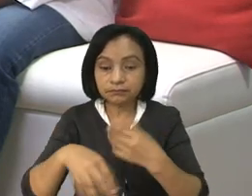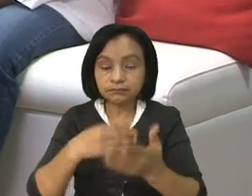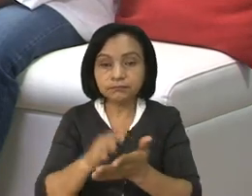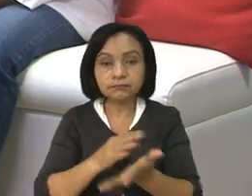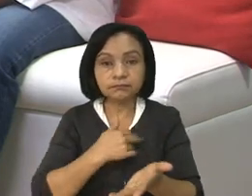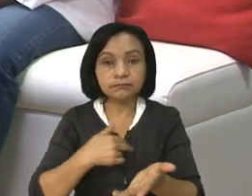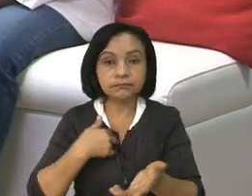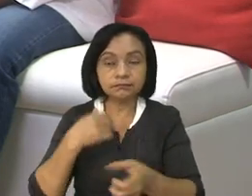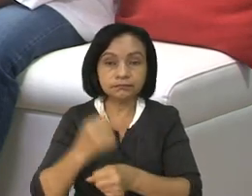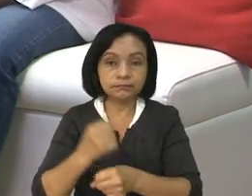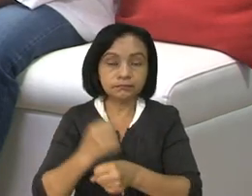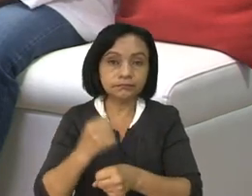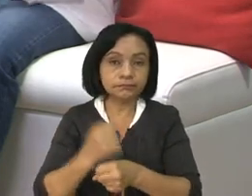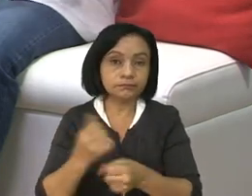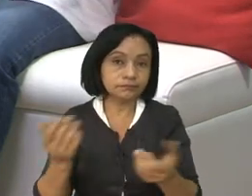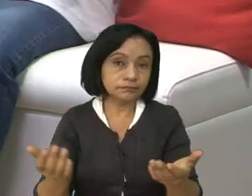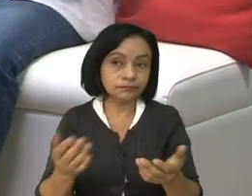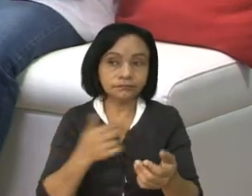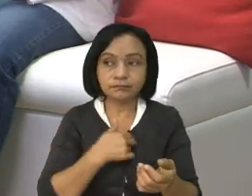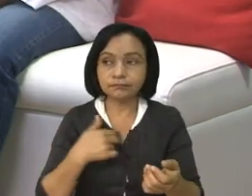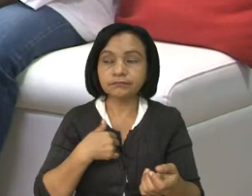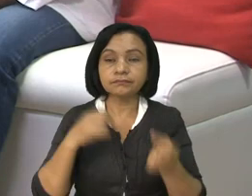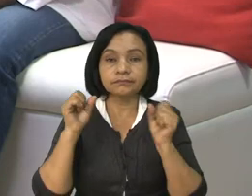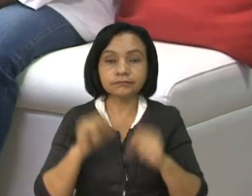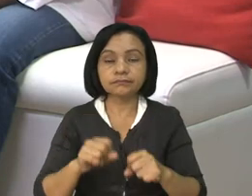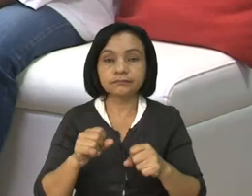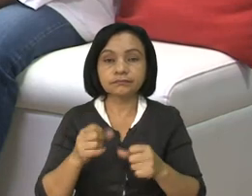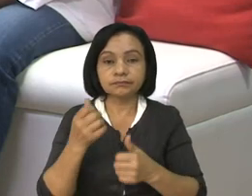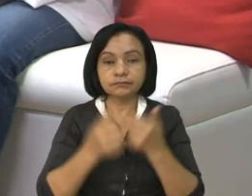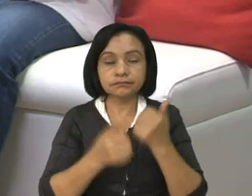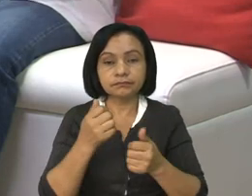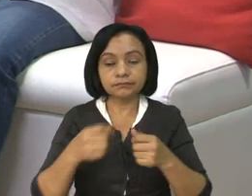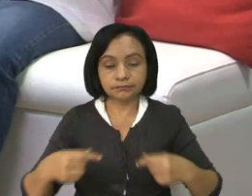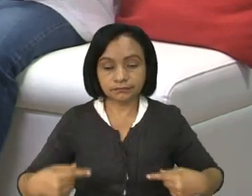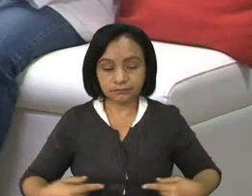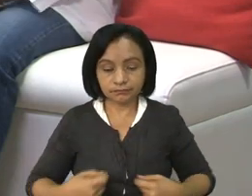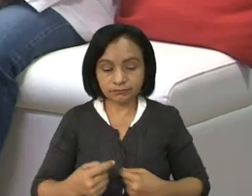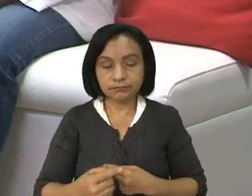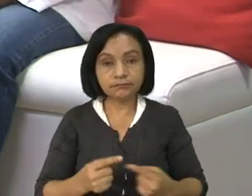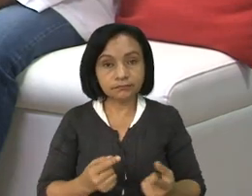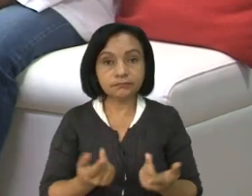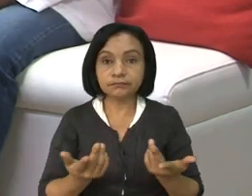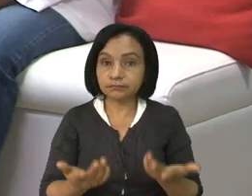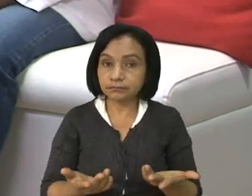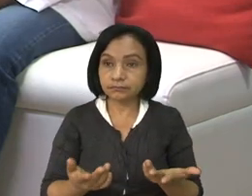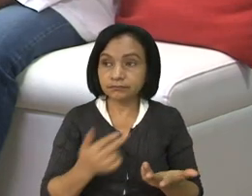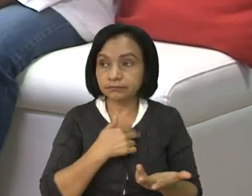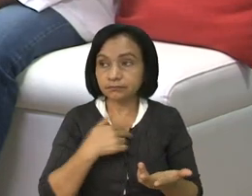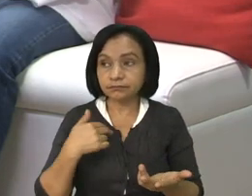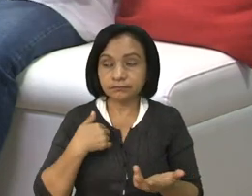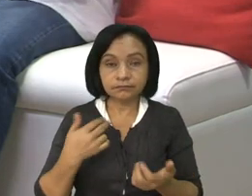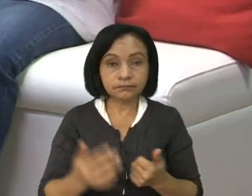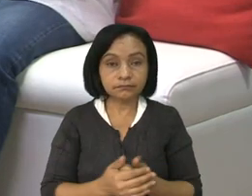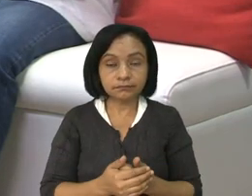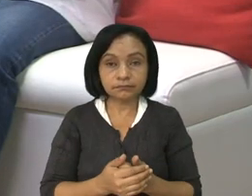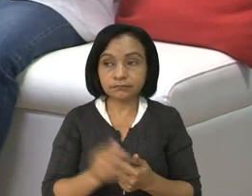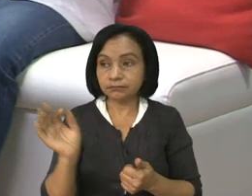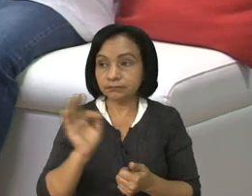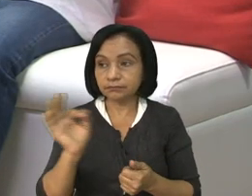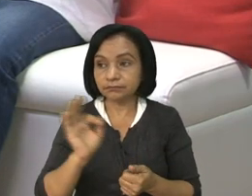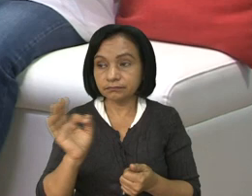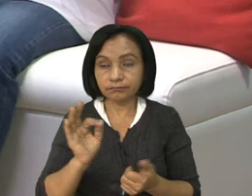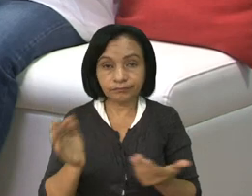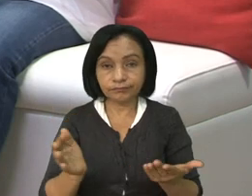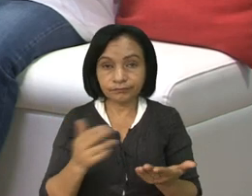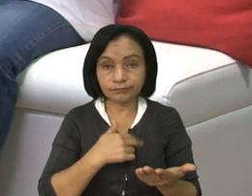y ya pues previene los parásitos. Muy importante. Pero si lo hace con esa forma